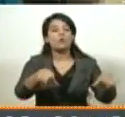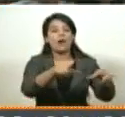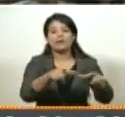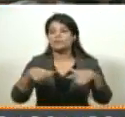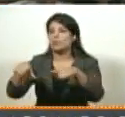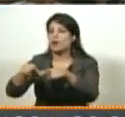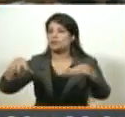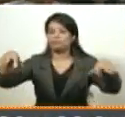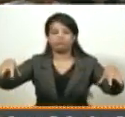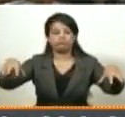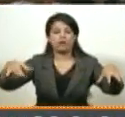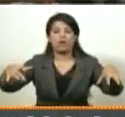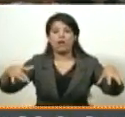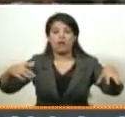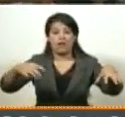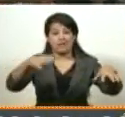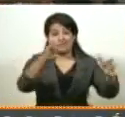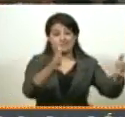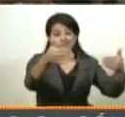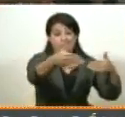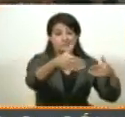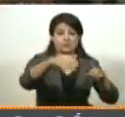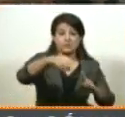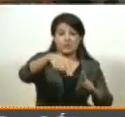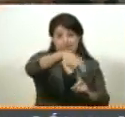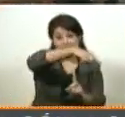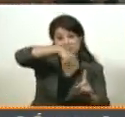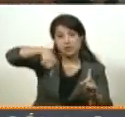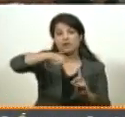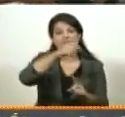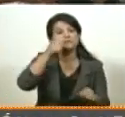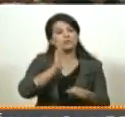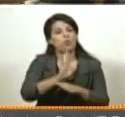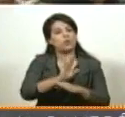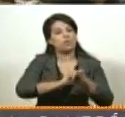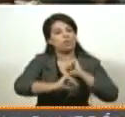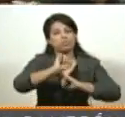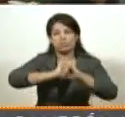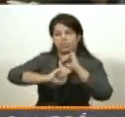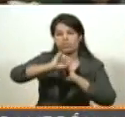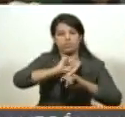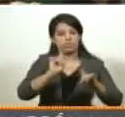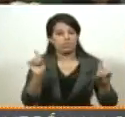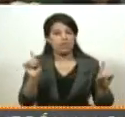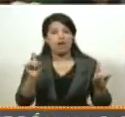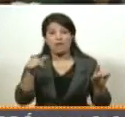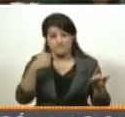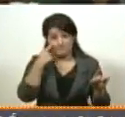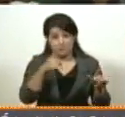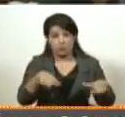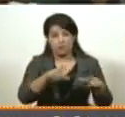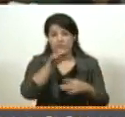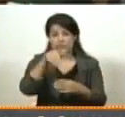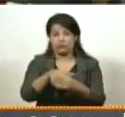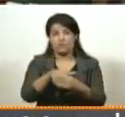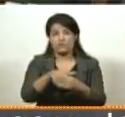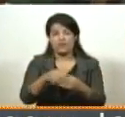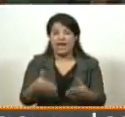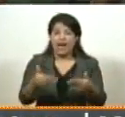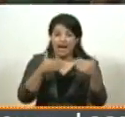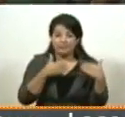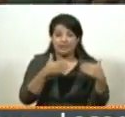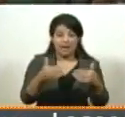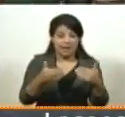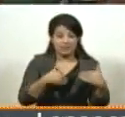seguridad los centros de votación. Para el momento de la elección y los días antes desde